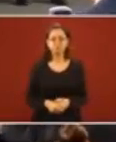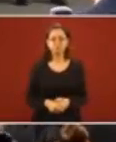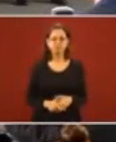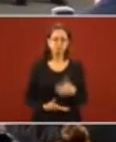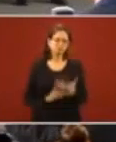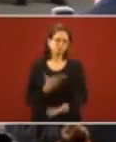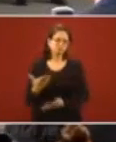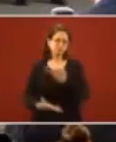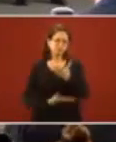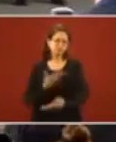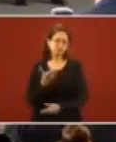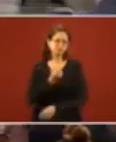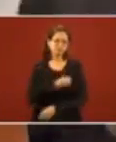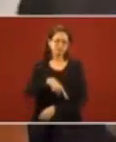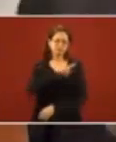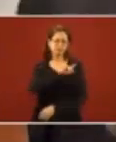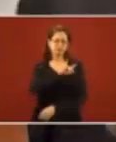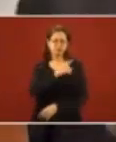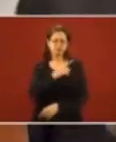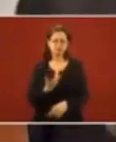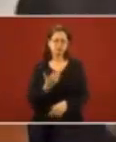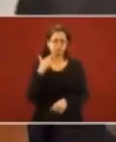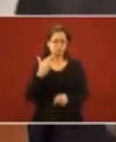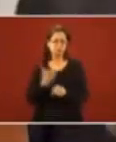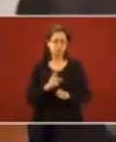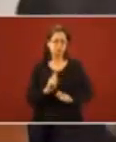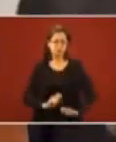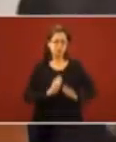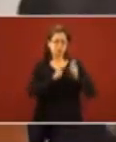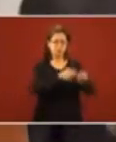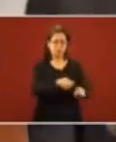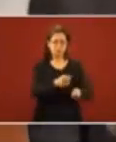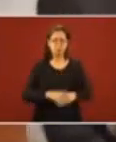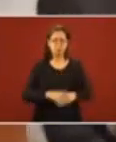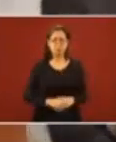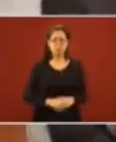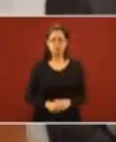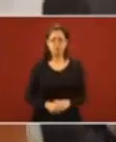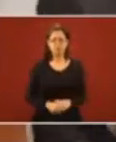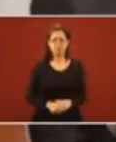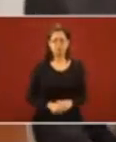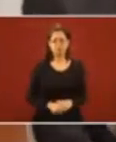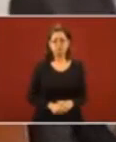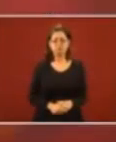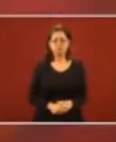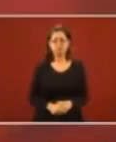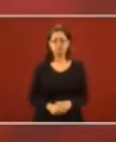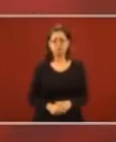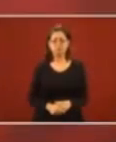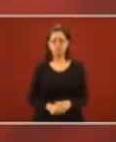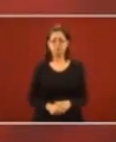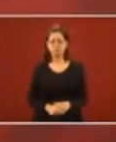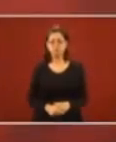de los servicios de salud, si no se adhieren.